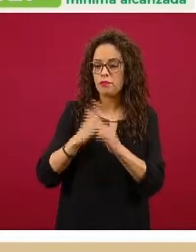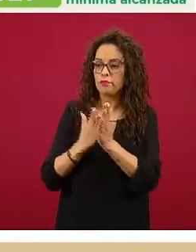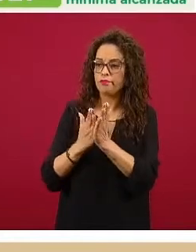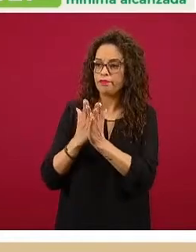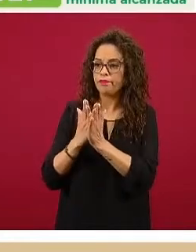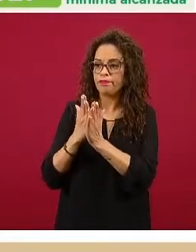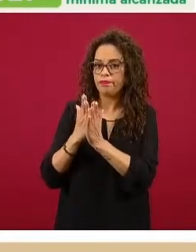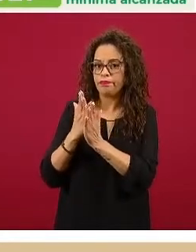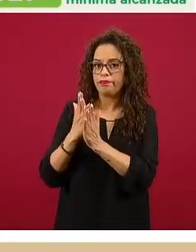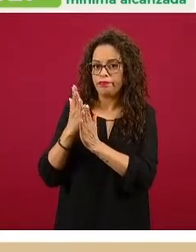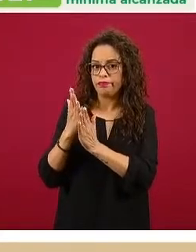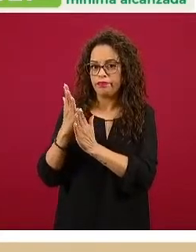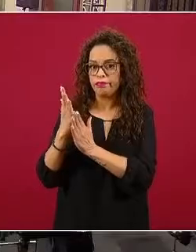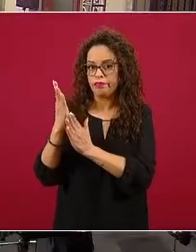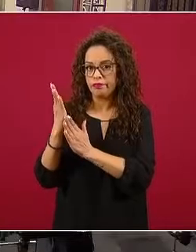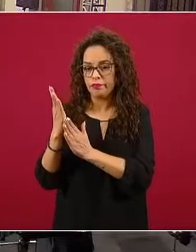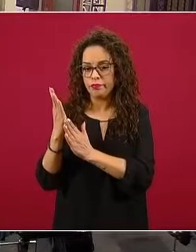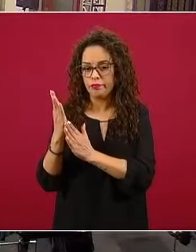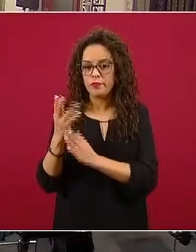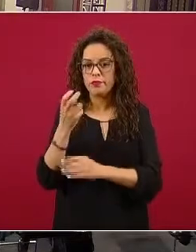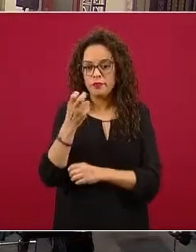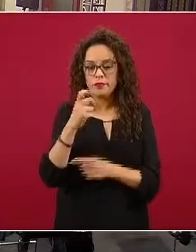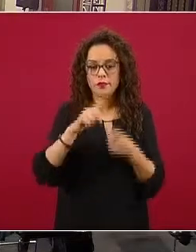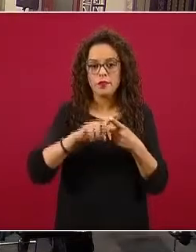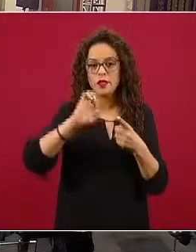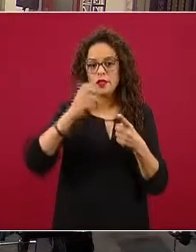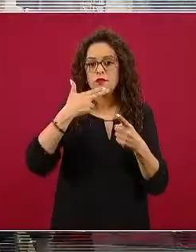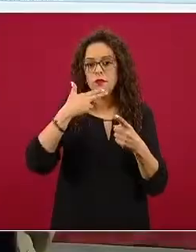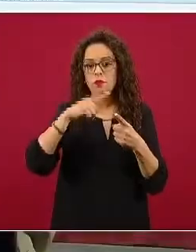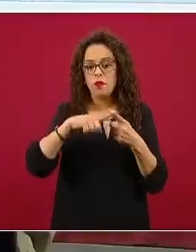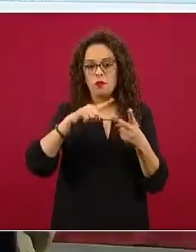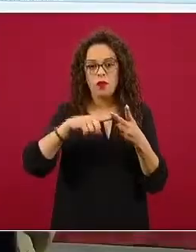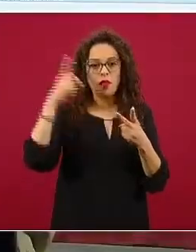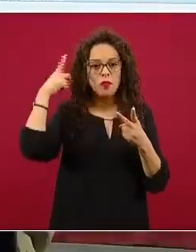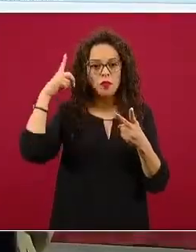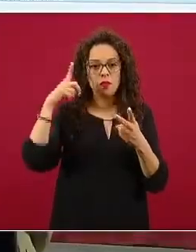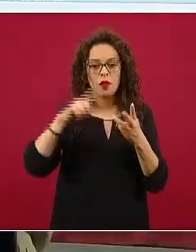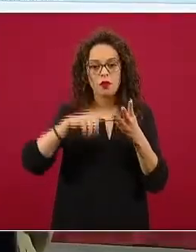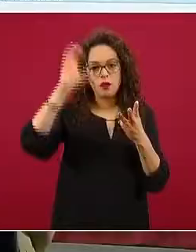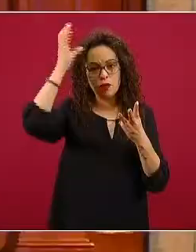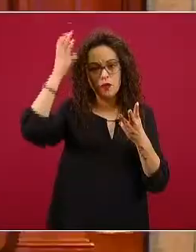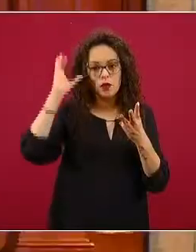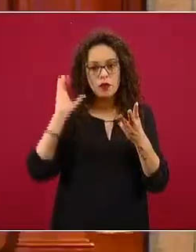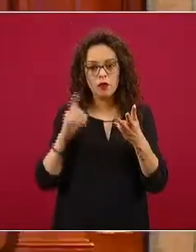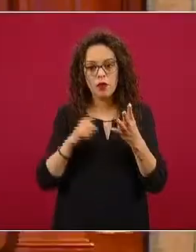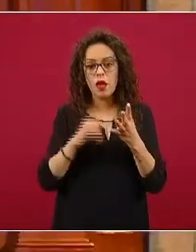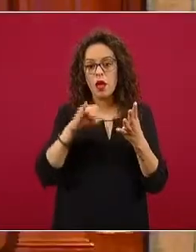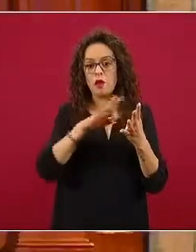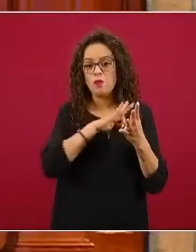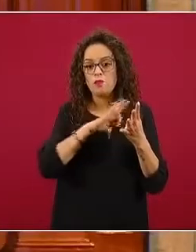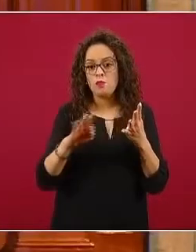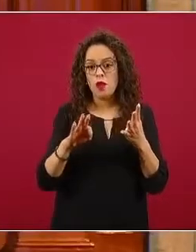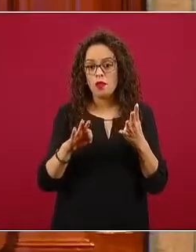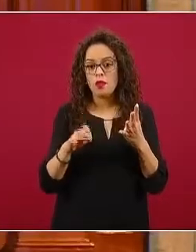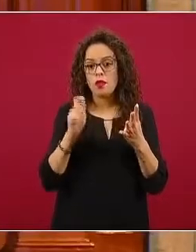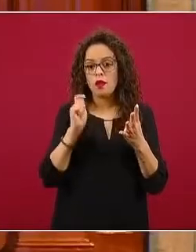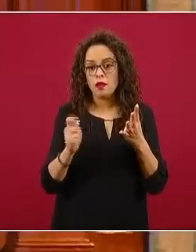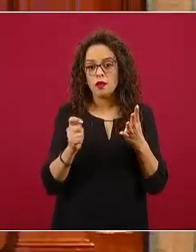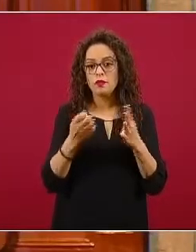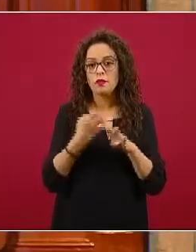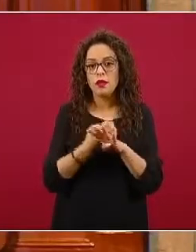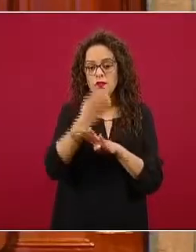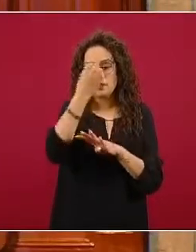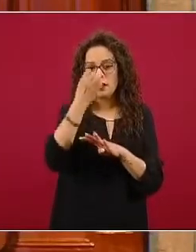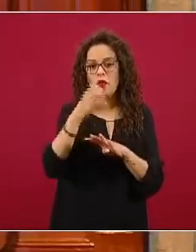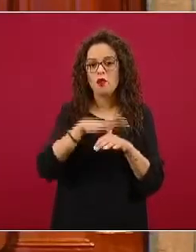en la tendencia, que son precisamente Chihuahua, Durango, Coahuila, y también por ahí se empieza a asomar ya el estado de